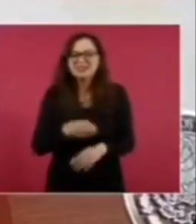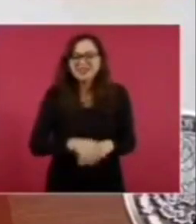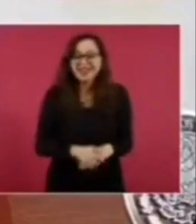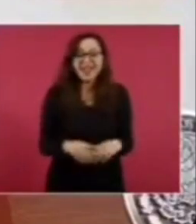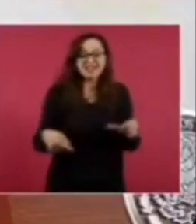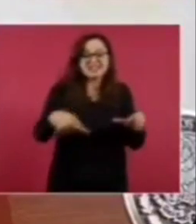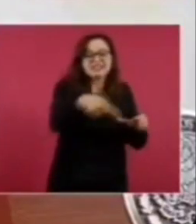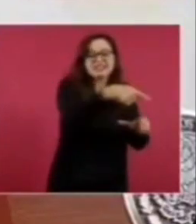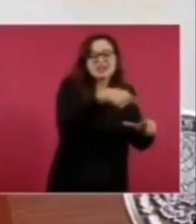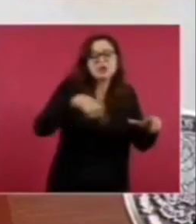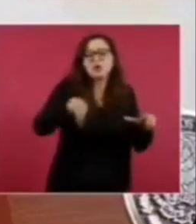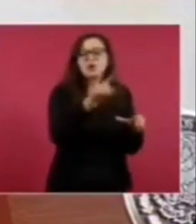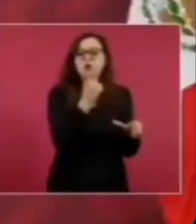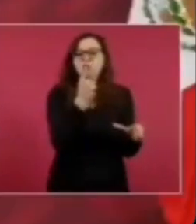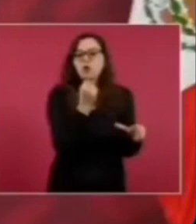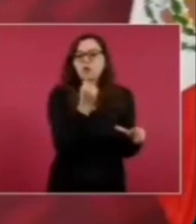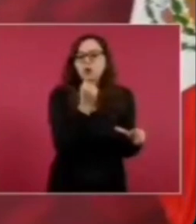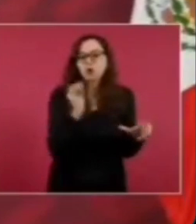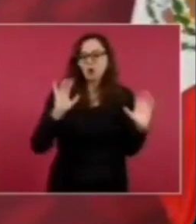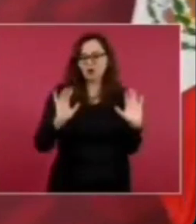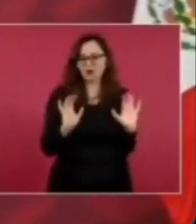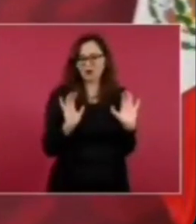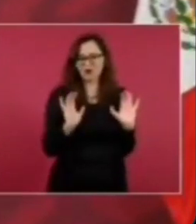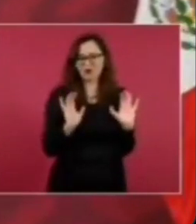Quiénes son los del círculo rojo